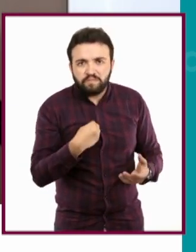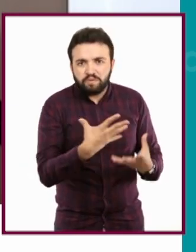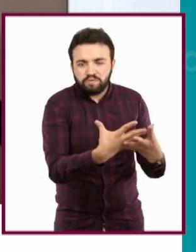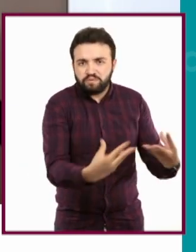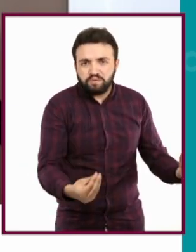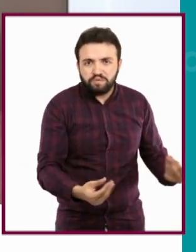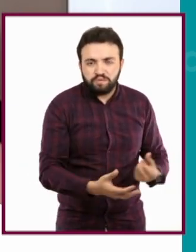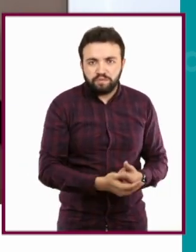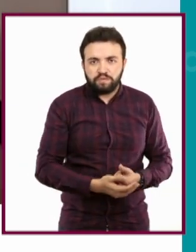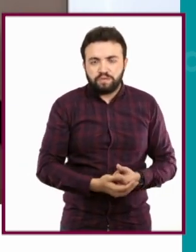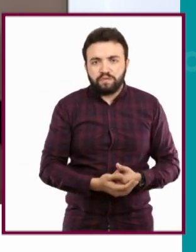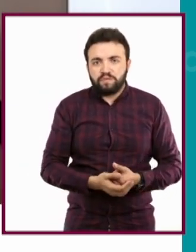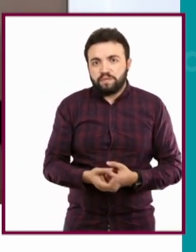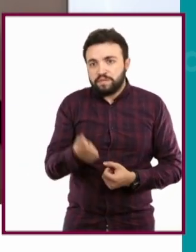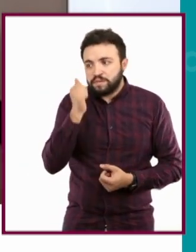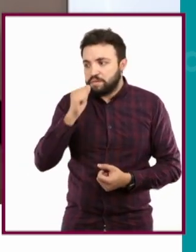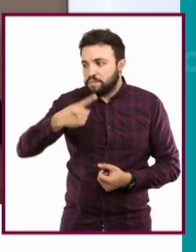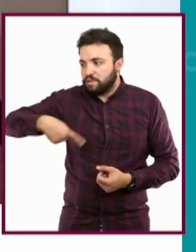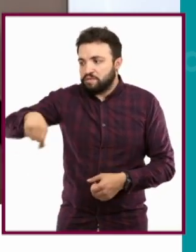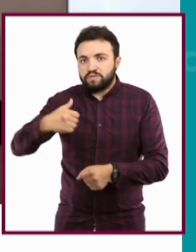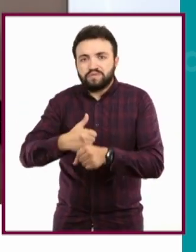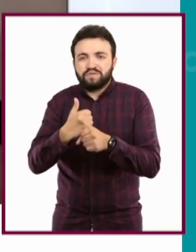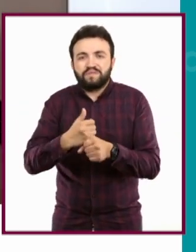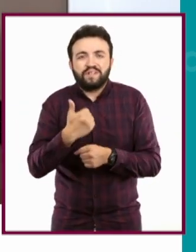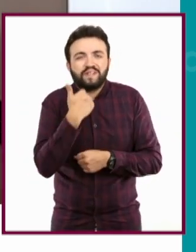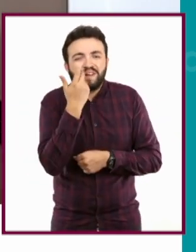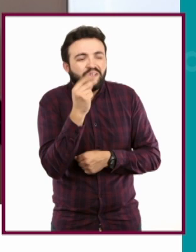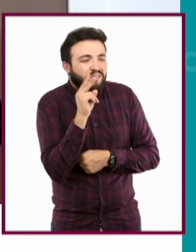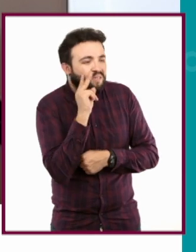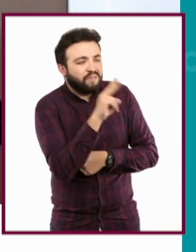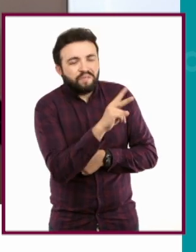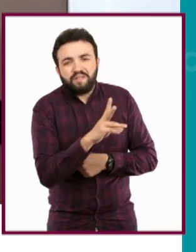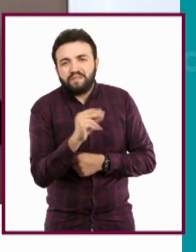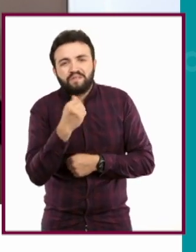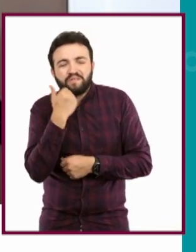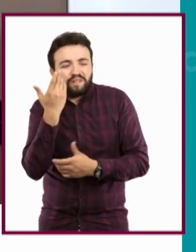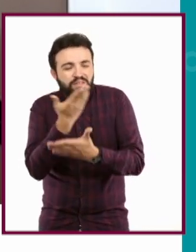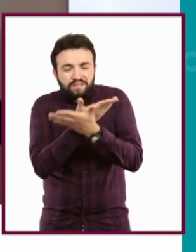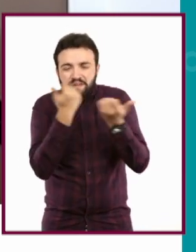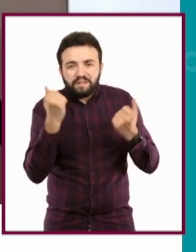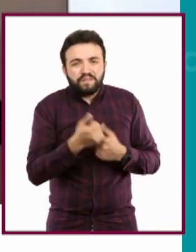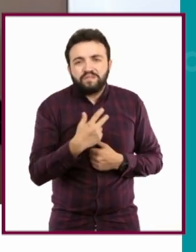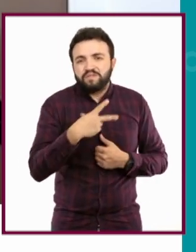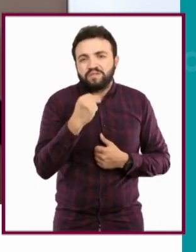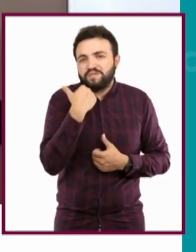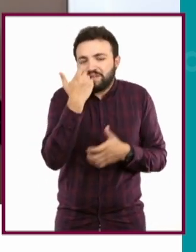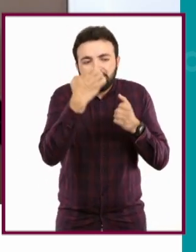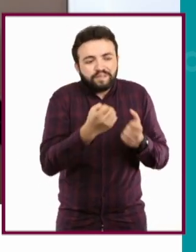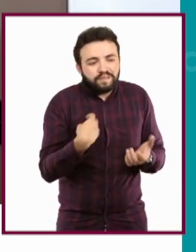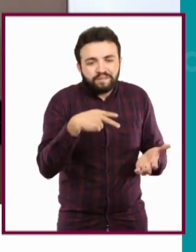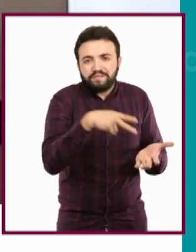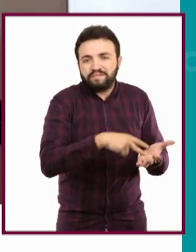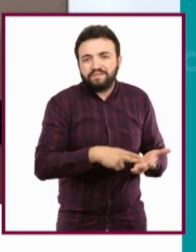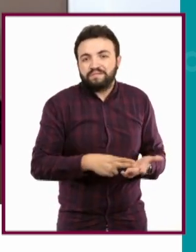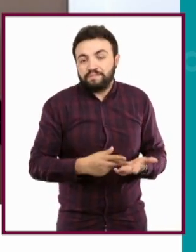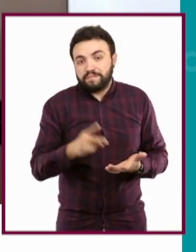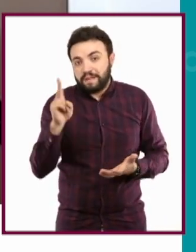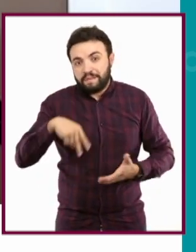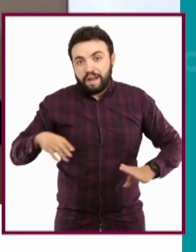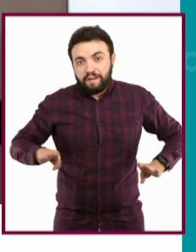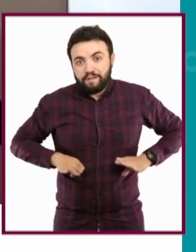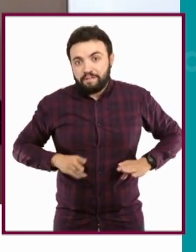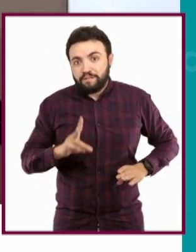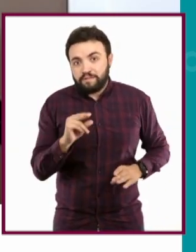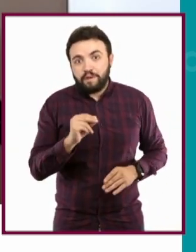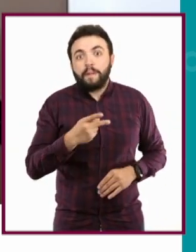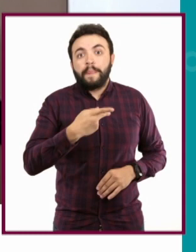¿Cuántas veces preferiríamos no verlo? Preferiríamos no saber, no estar ahí. No es cómodo, pero